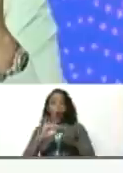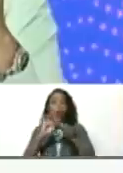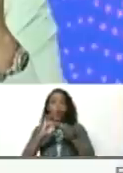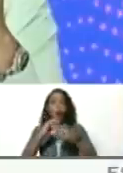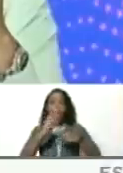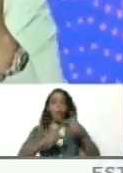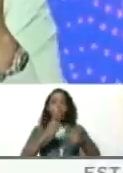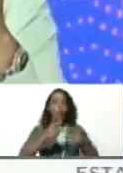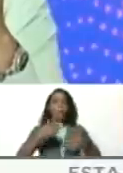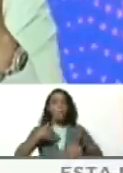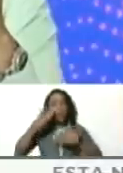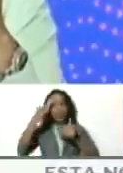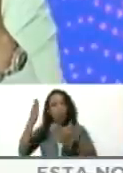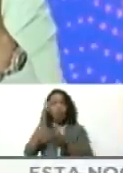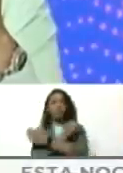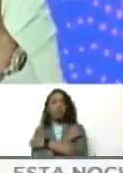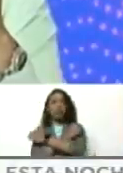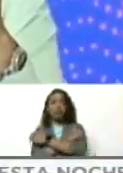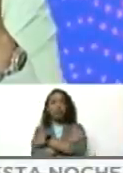Progreso, mis saludos y felicitaciones.